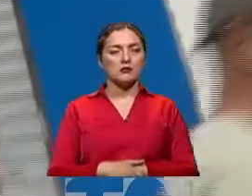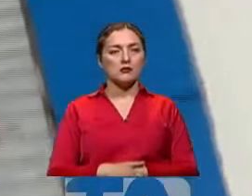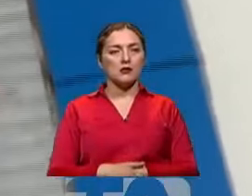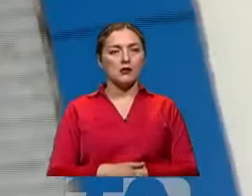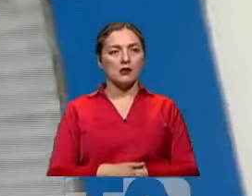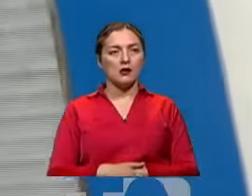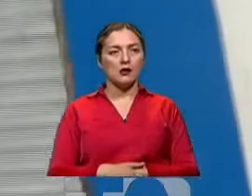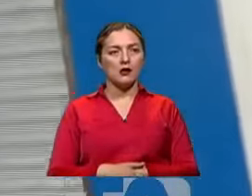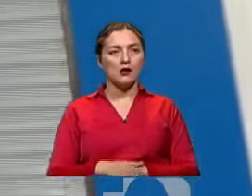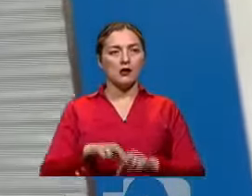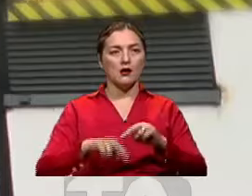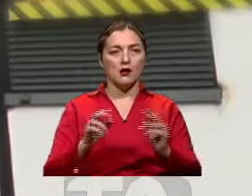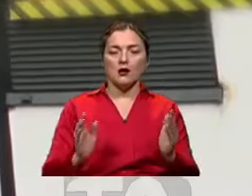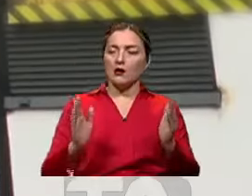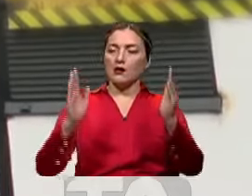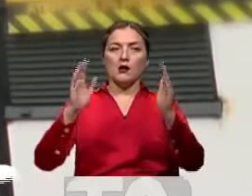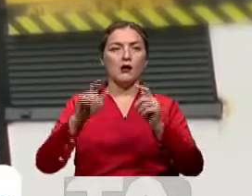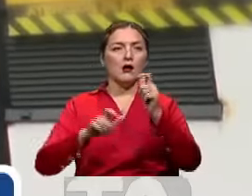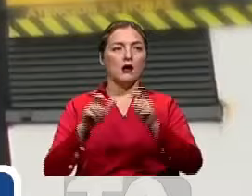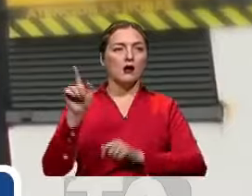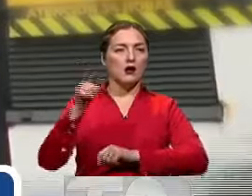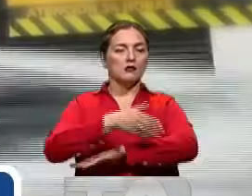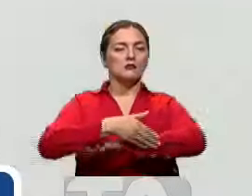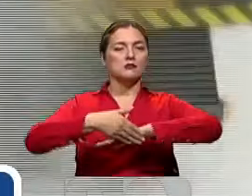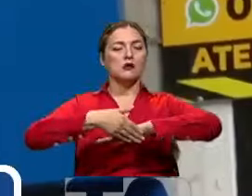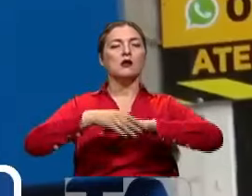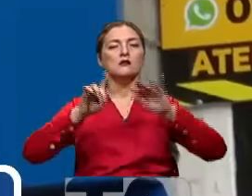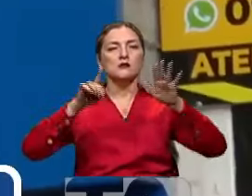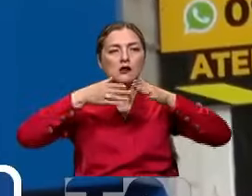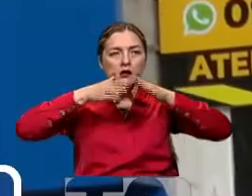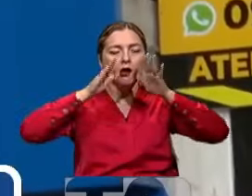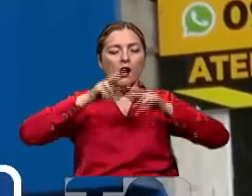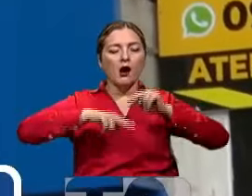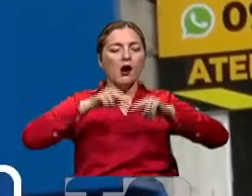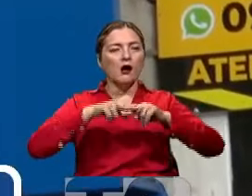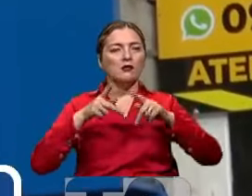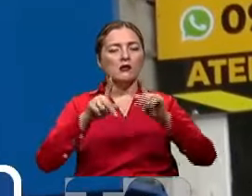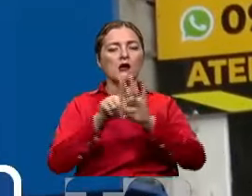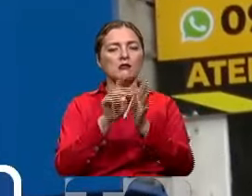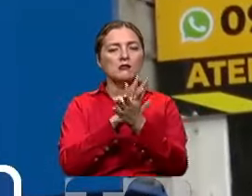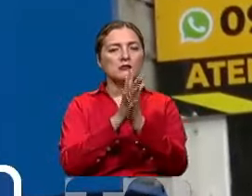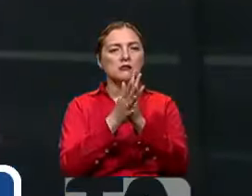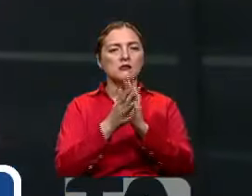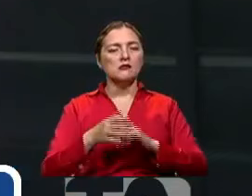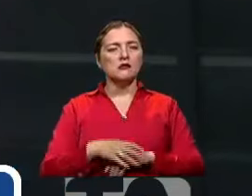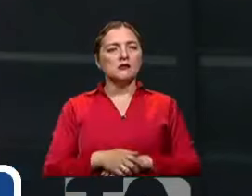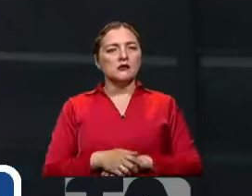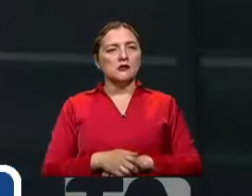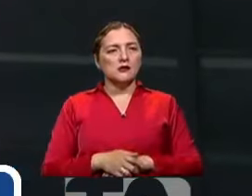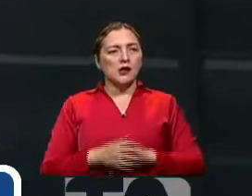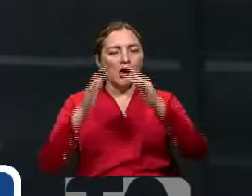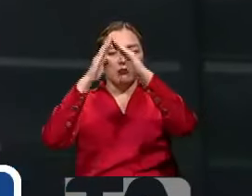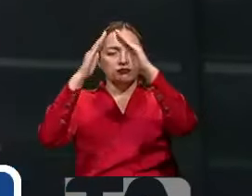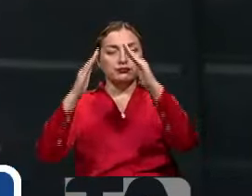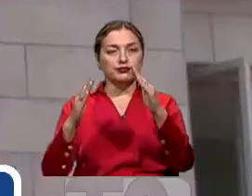Esta es la infraestructura que, según los moradores de la avenida 6 de diciembre, fue construida sin los permisos necesarios. La casa original